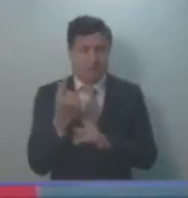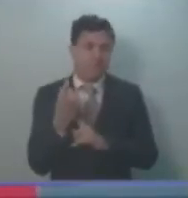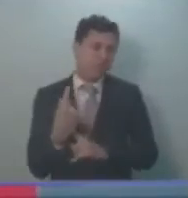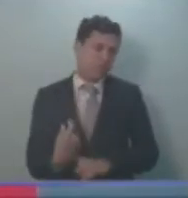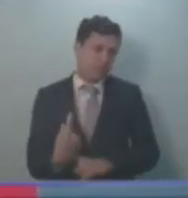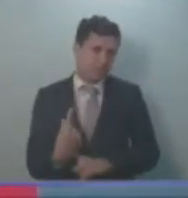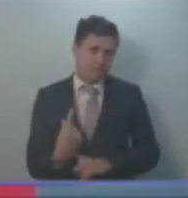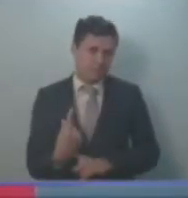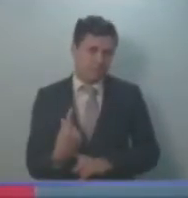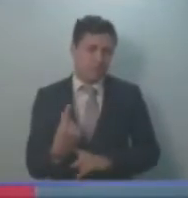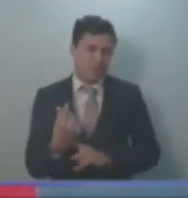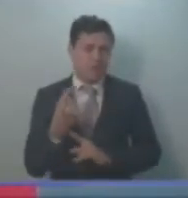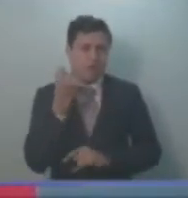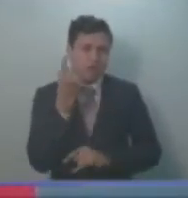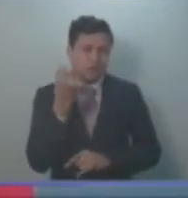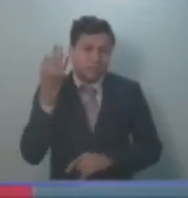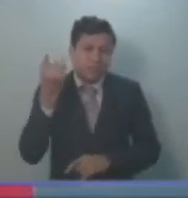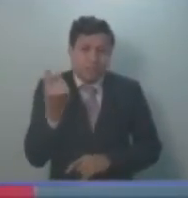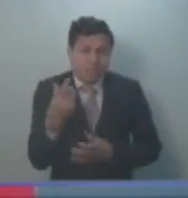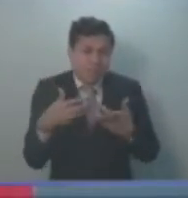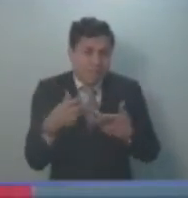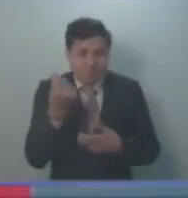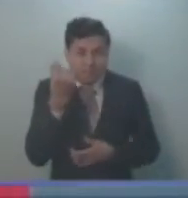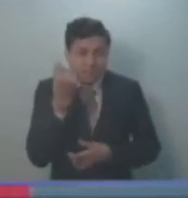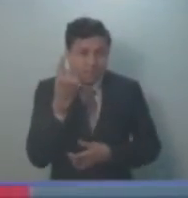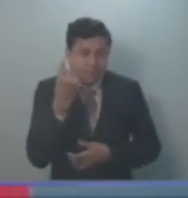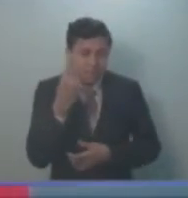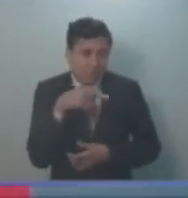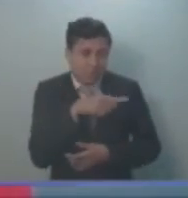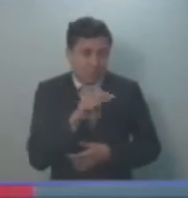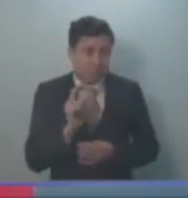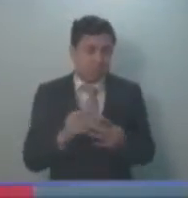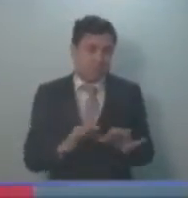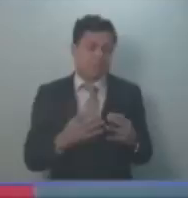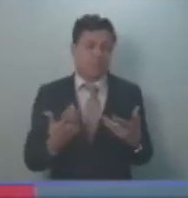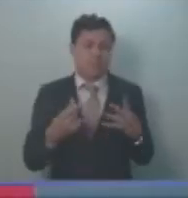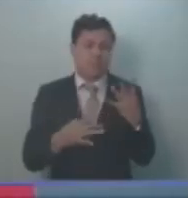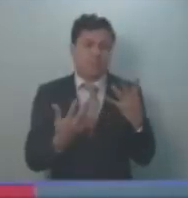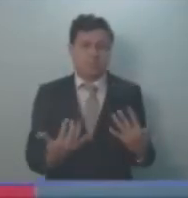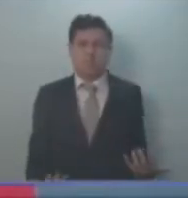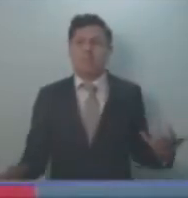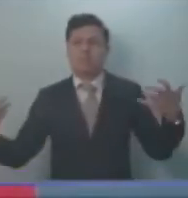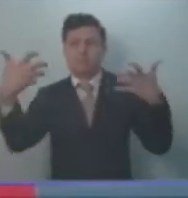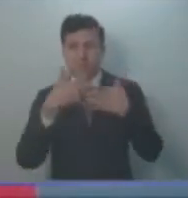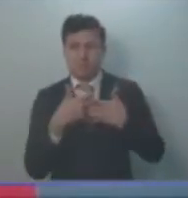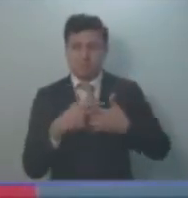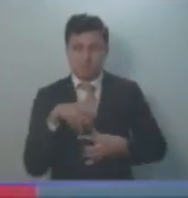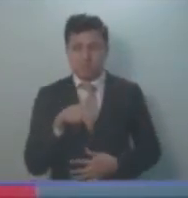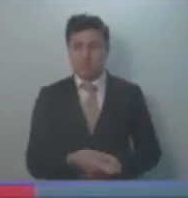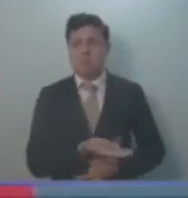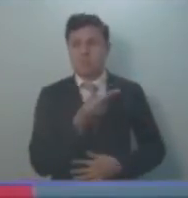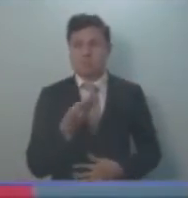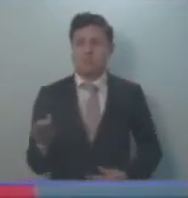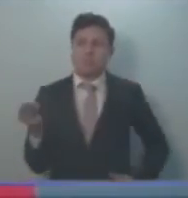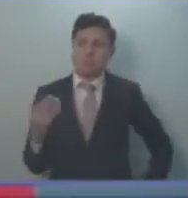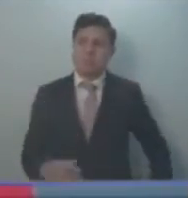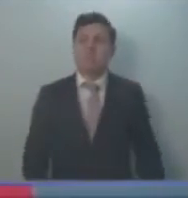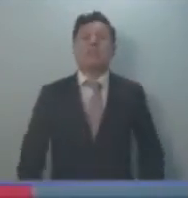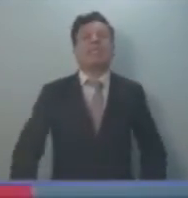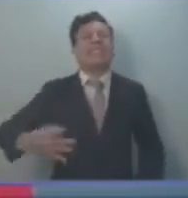laboral. 5. Que con el fin de armonizar las distintas disposiciones legales de la materia, se